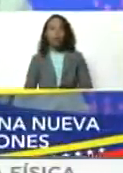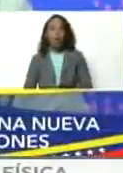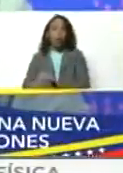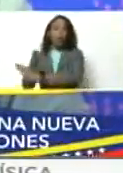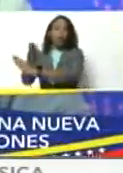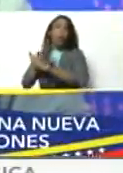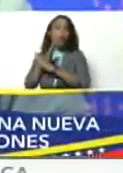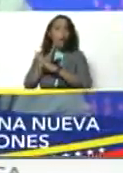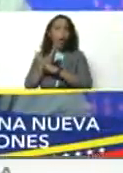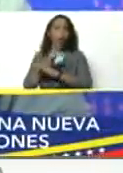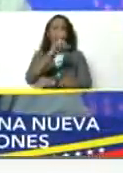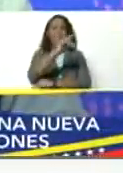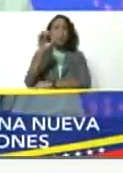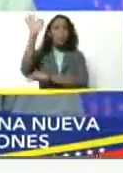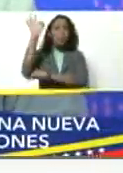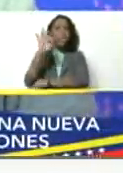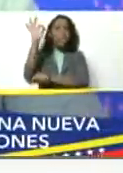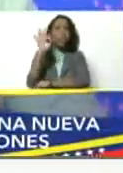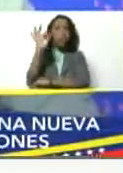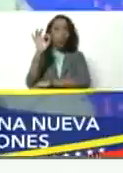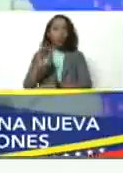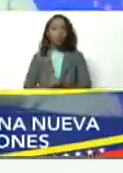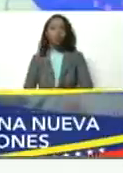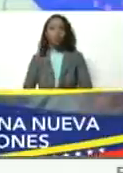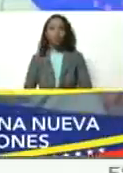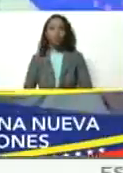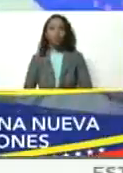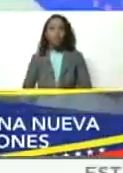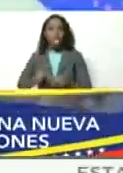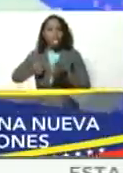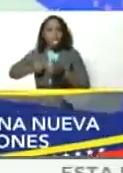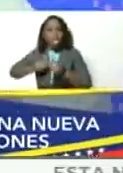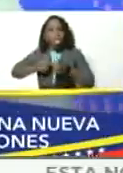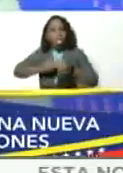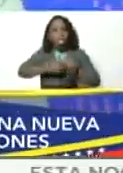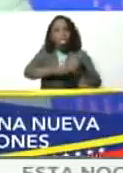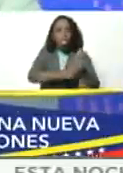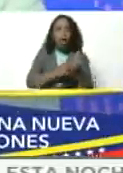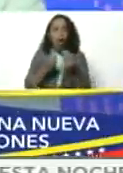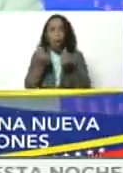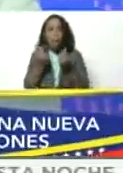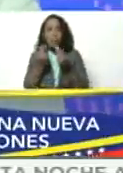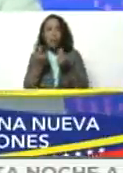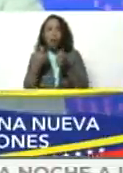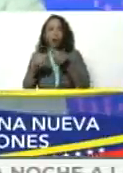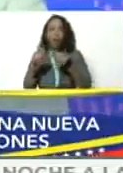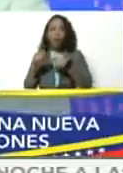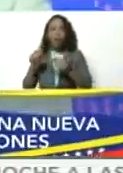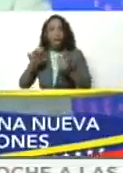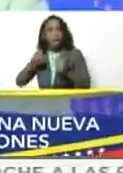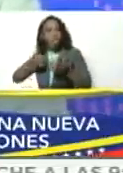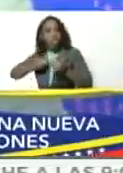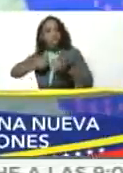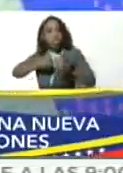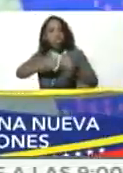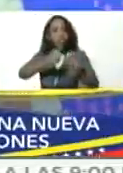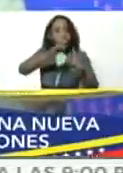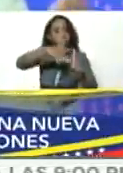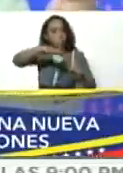Bloqueo al 100%. Persecución comercial. Persecución